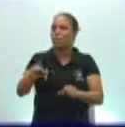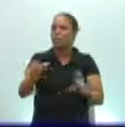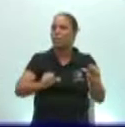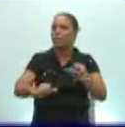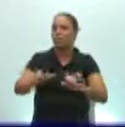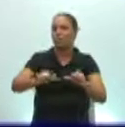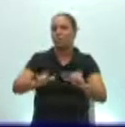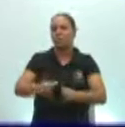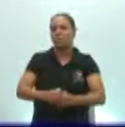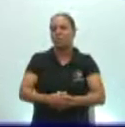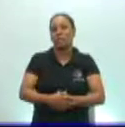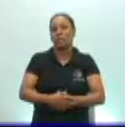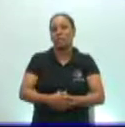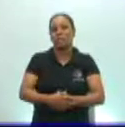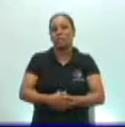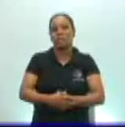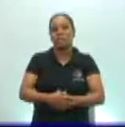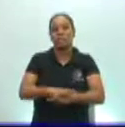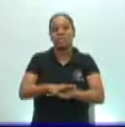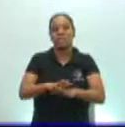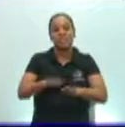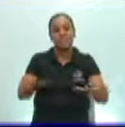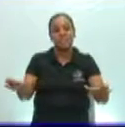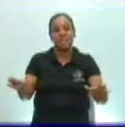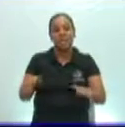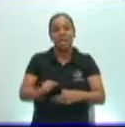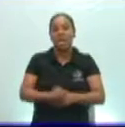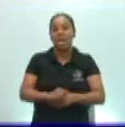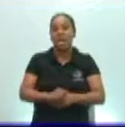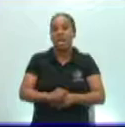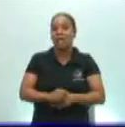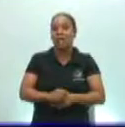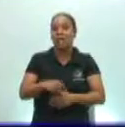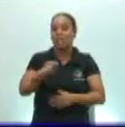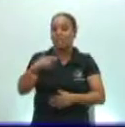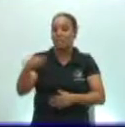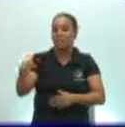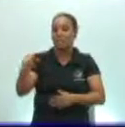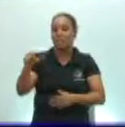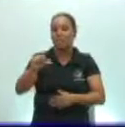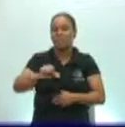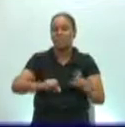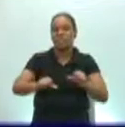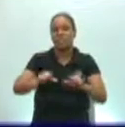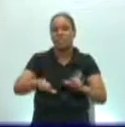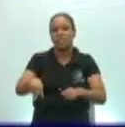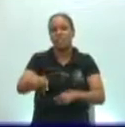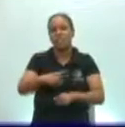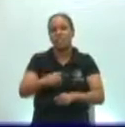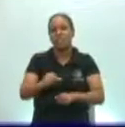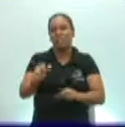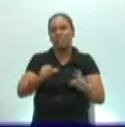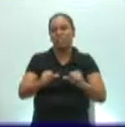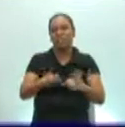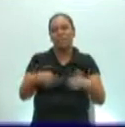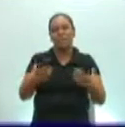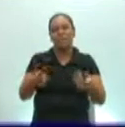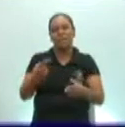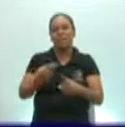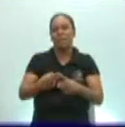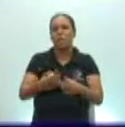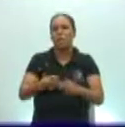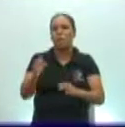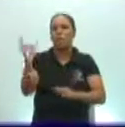sustancia. Hemos dicho que hemos escrito la fórmula química de ellas. Y entonces, ¿a qué llamamos fórmula